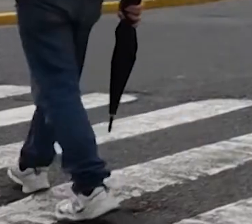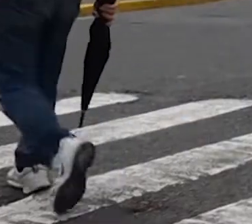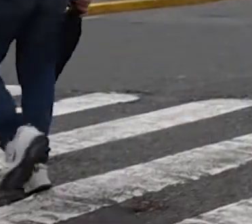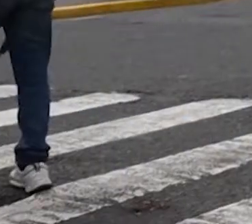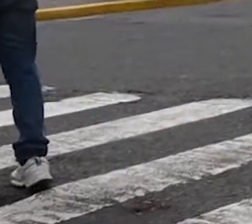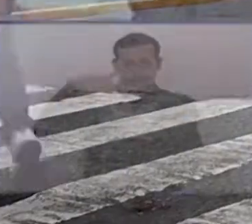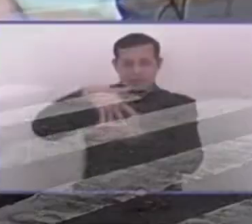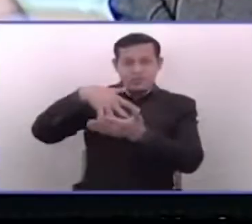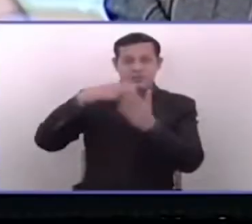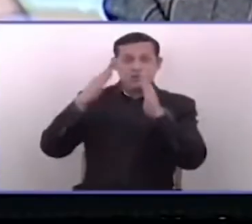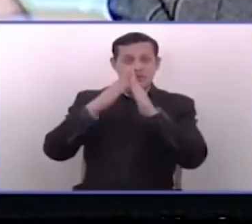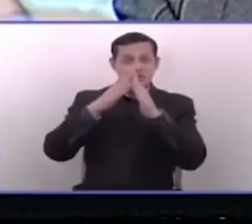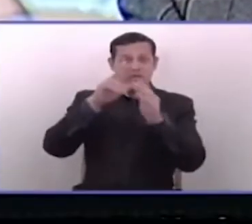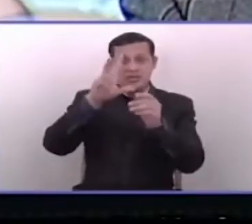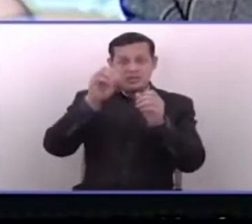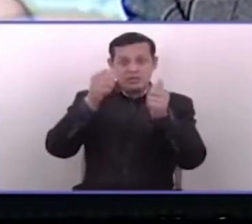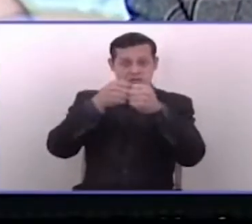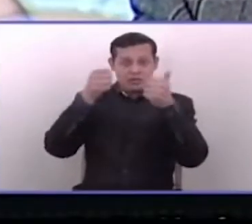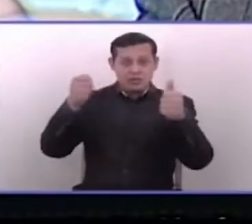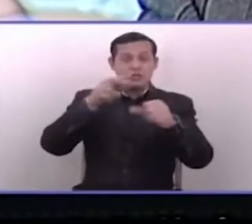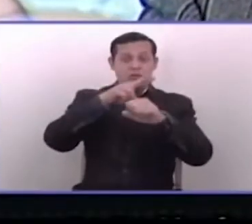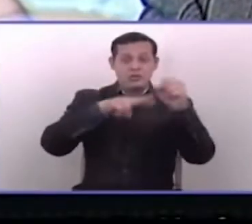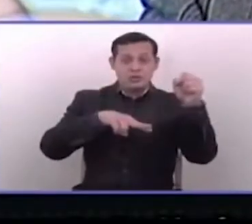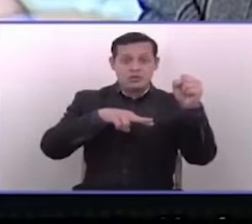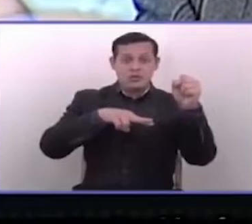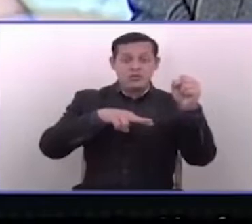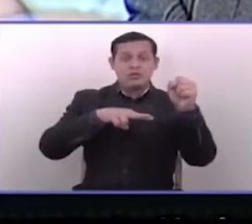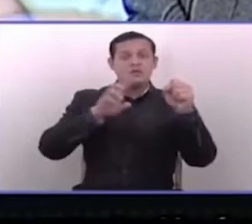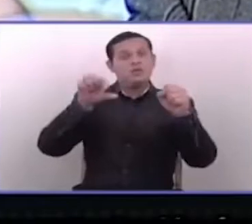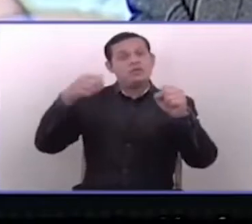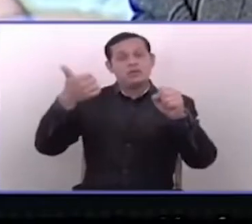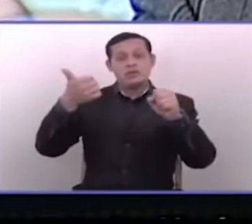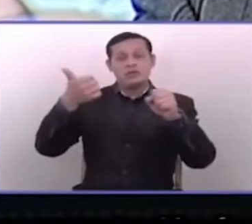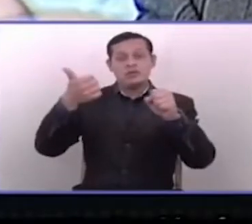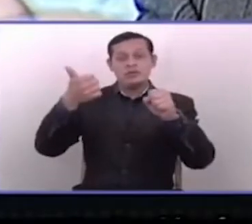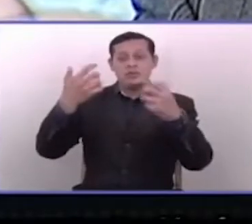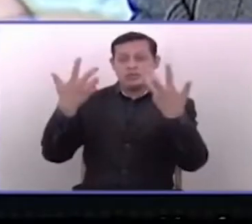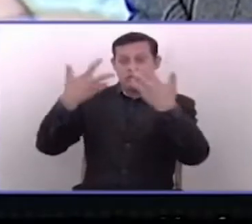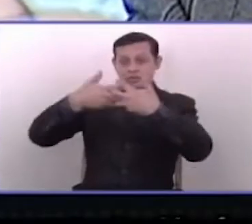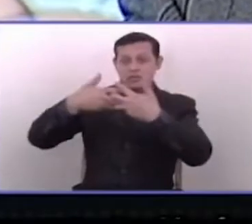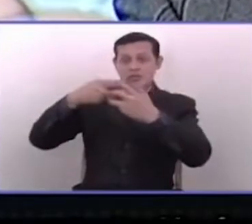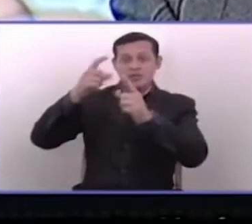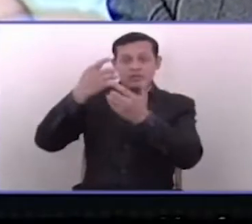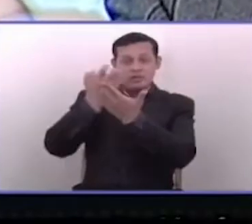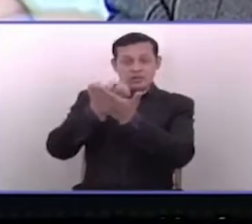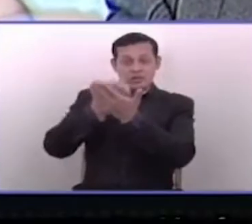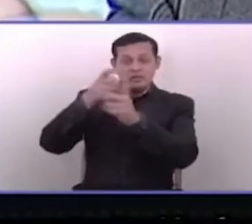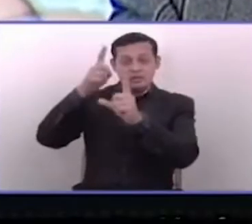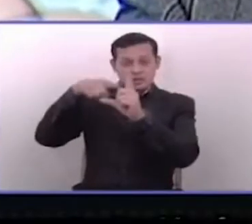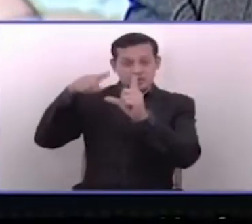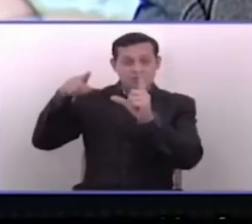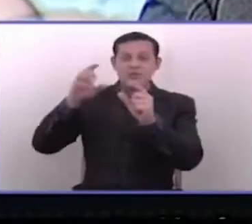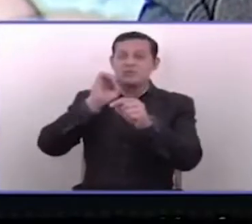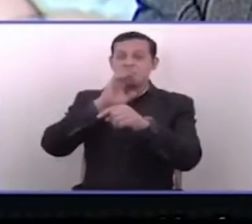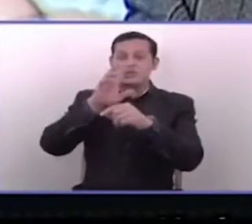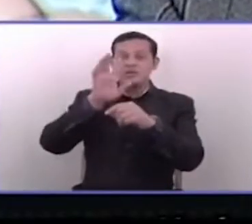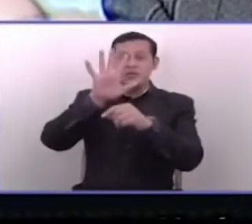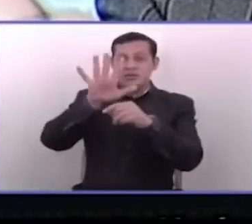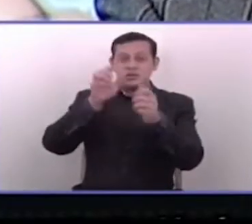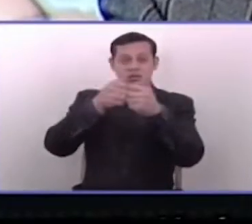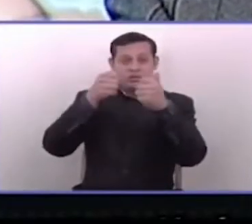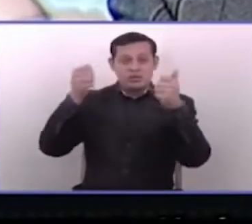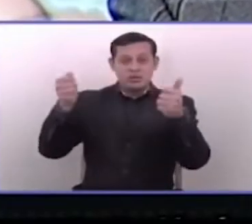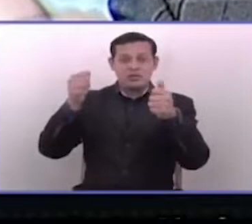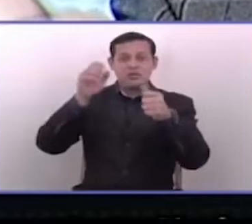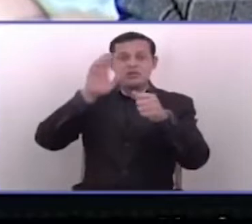población y vivienda, que son 30 millones de dólares, en el directorio de empresas y incensos económicos, se nos explicaban que eran 5 millones